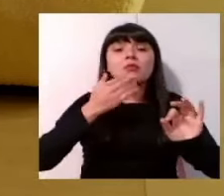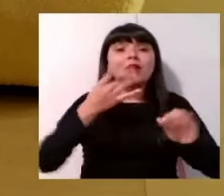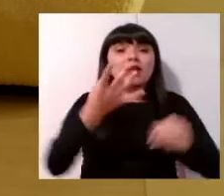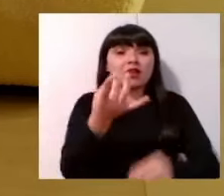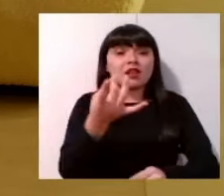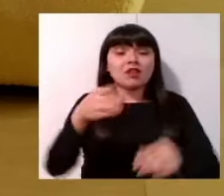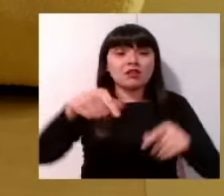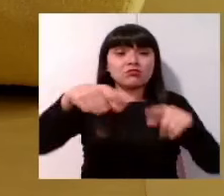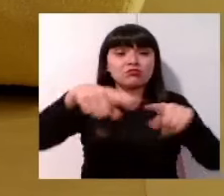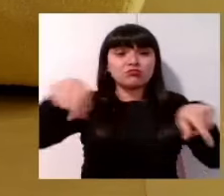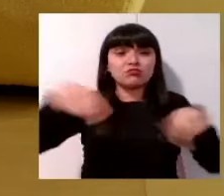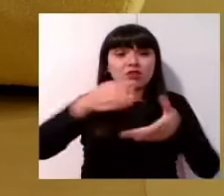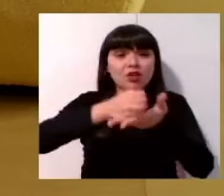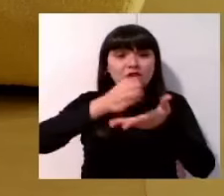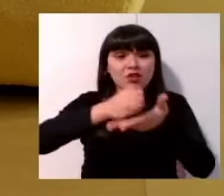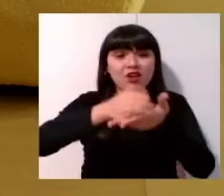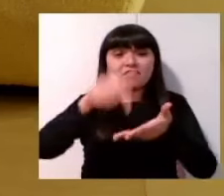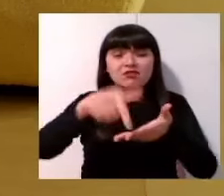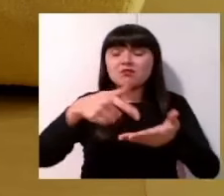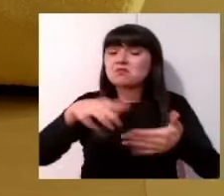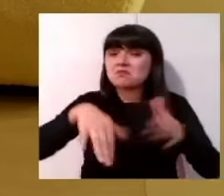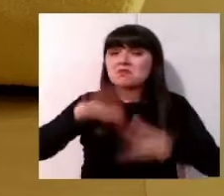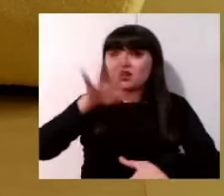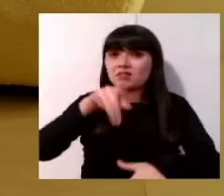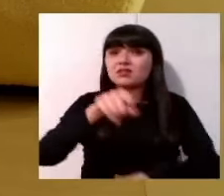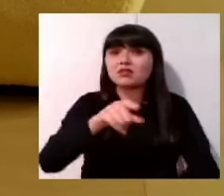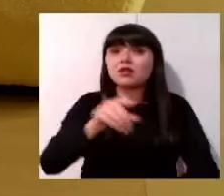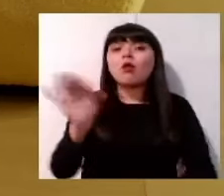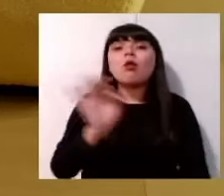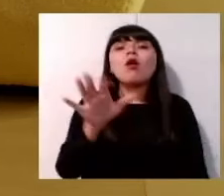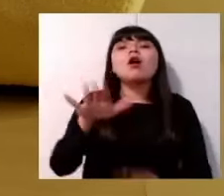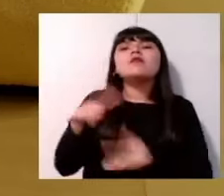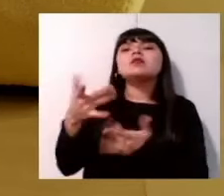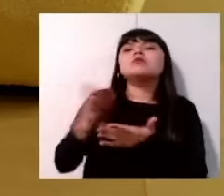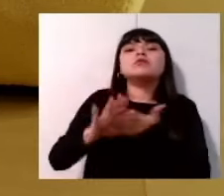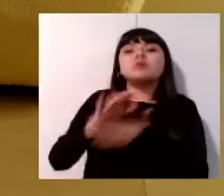niños... para, no sé, castigarlos, él dice, ya, tienes que irte a tu